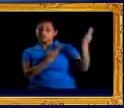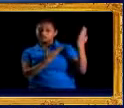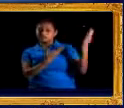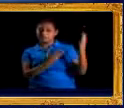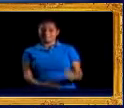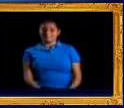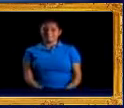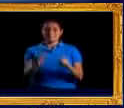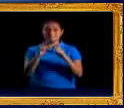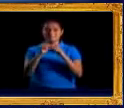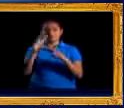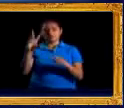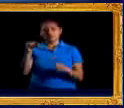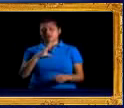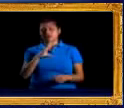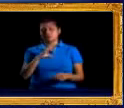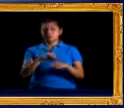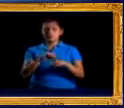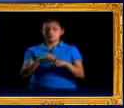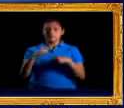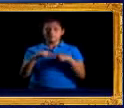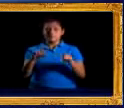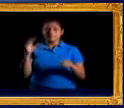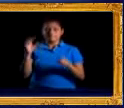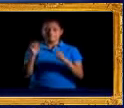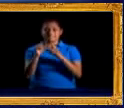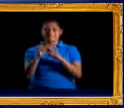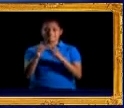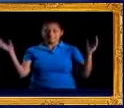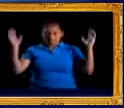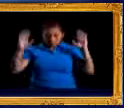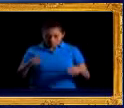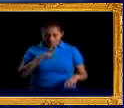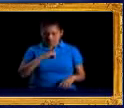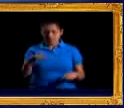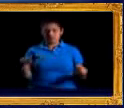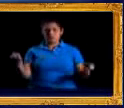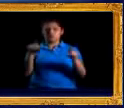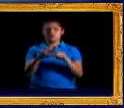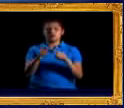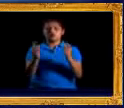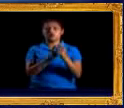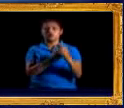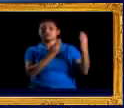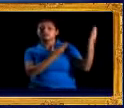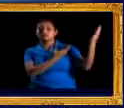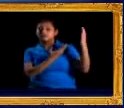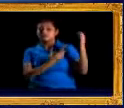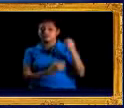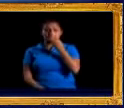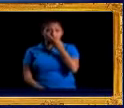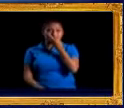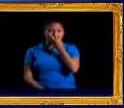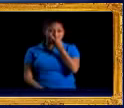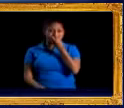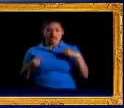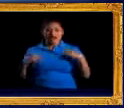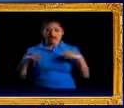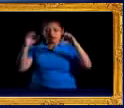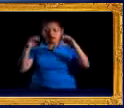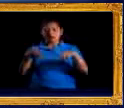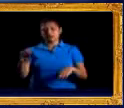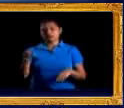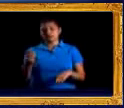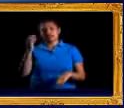no tenemos tiempo, pero la palabra adoración está íntimamente ligada con servicio. Porque hay gente que cree que solo venir